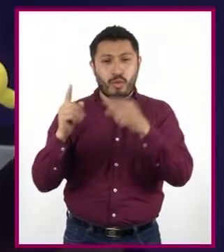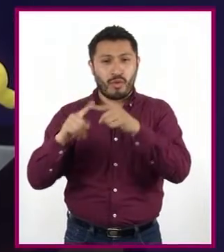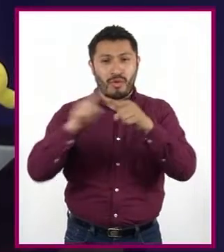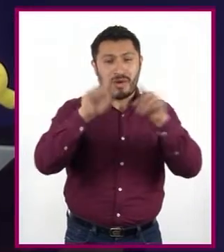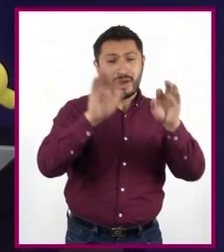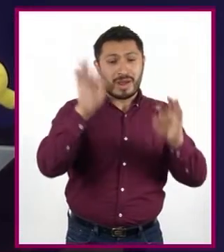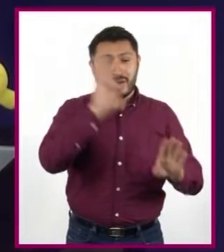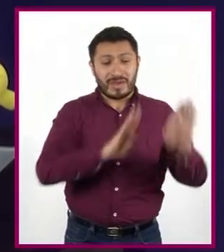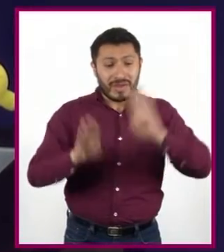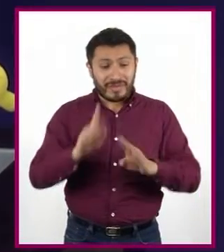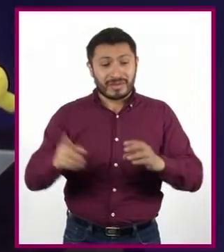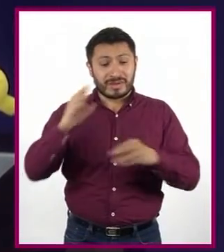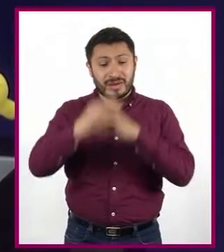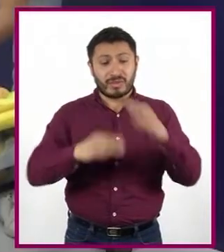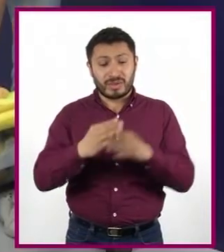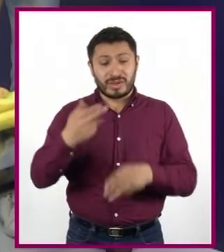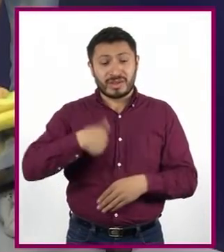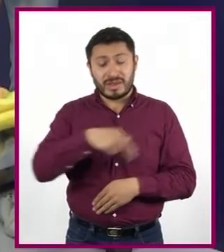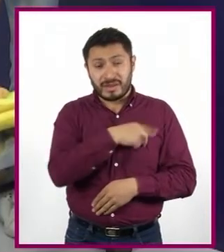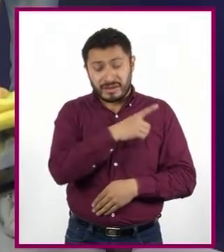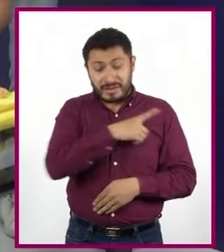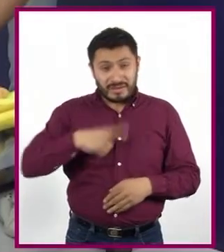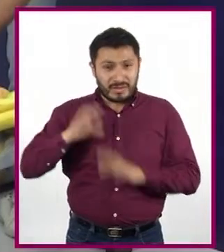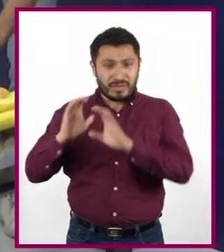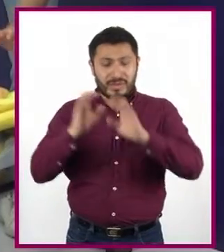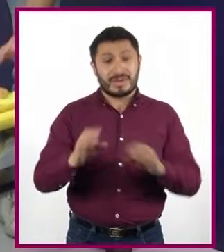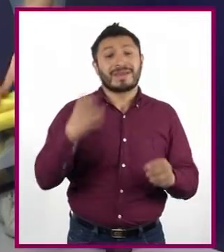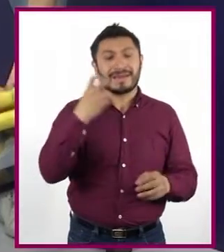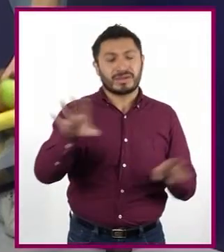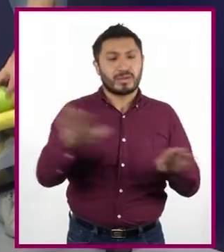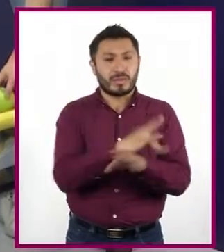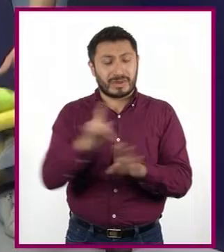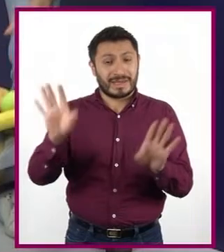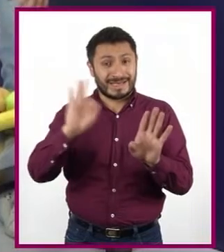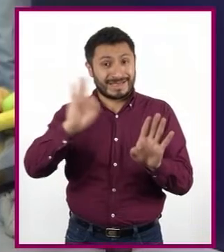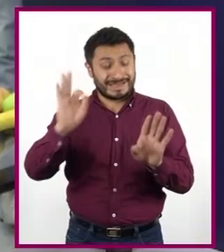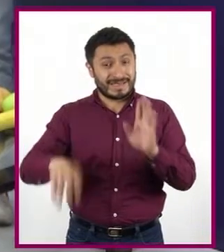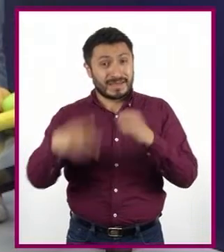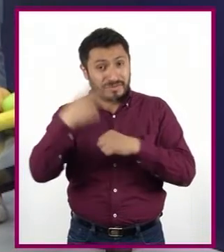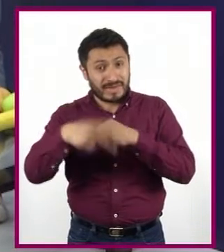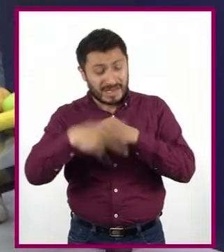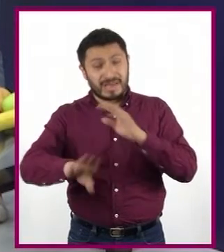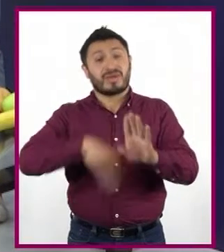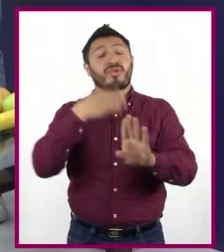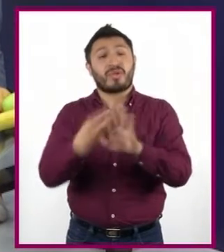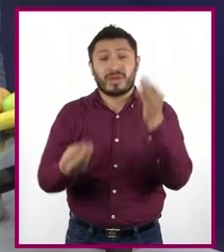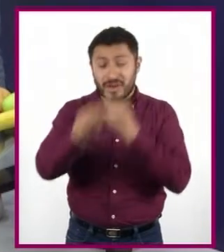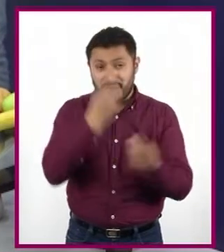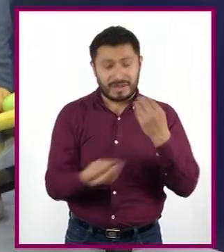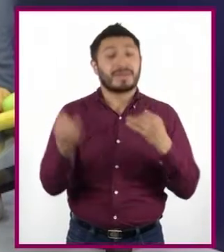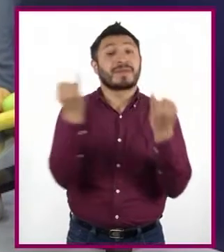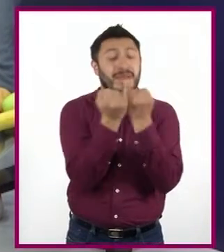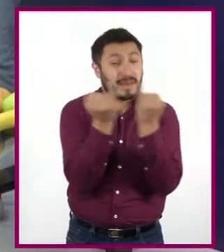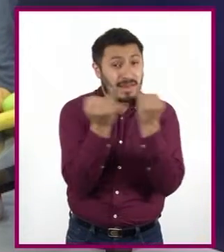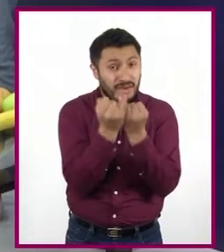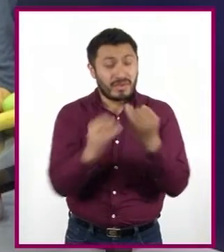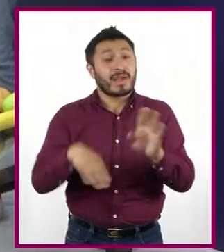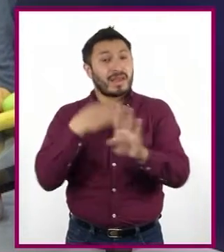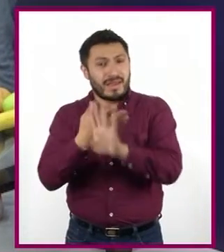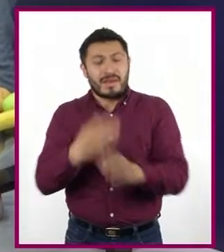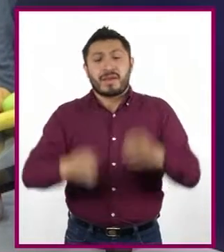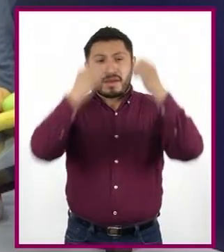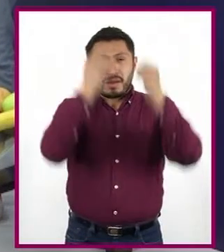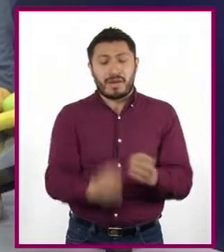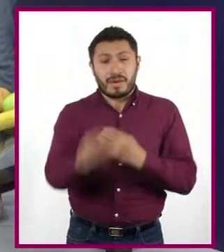preservar la biodiversidad, porque una biodiversidad amenazada no solo afecta a la variedad de alimentos, también a la